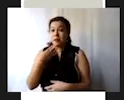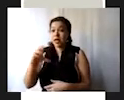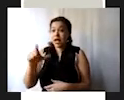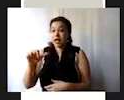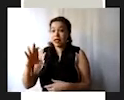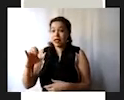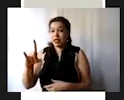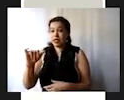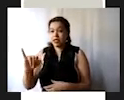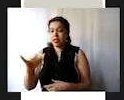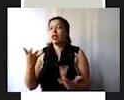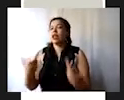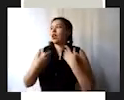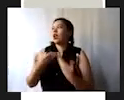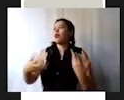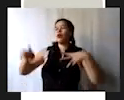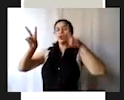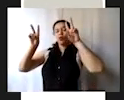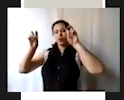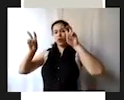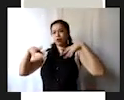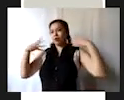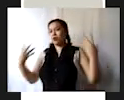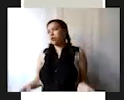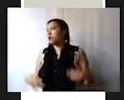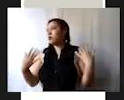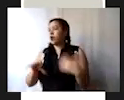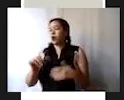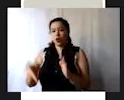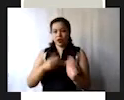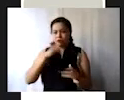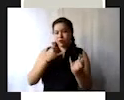que es un tema que otra vez, al igual que el caso